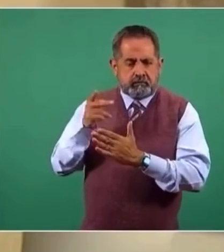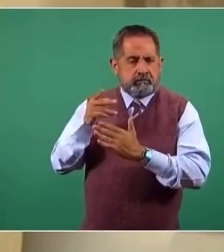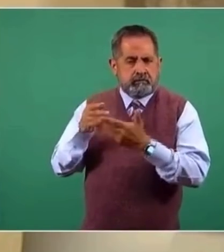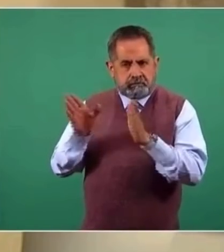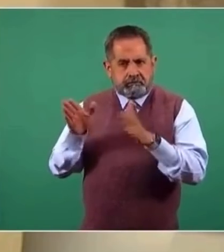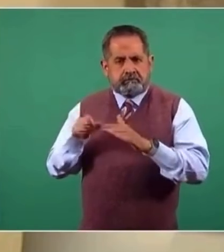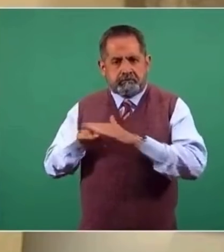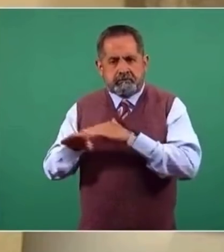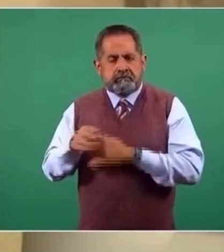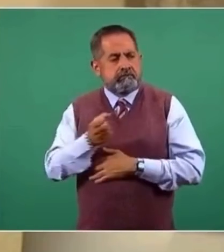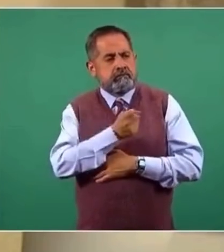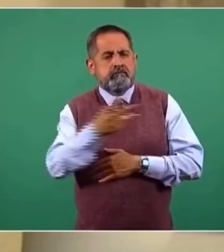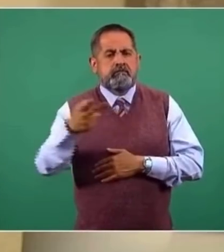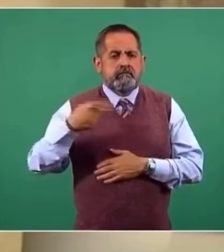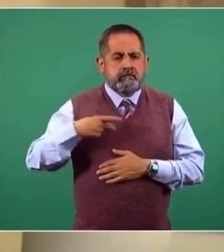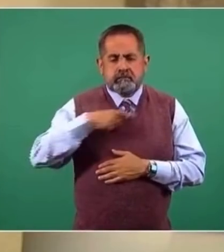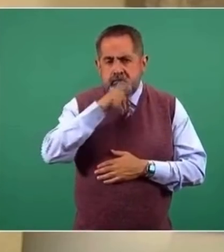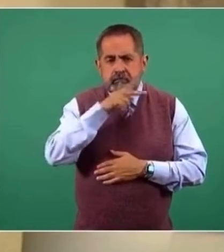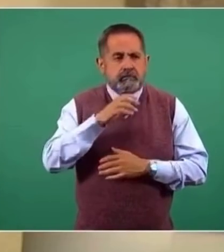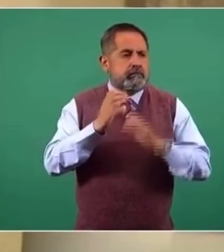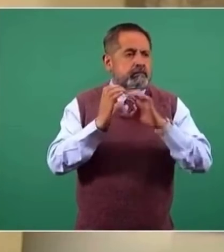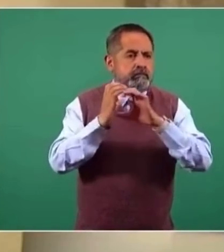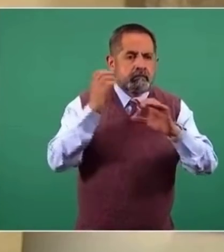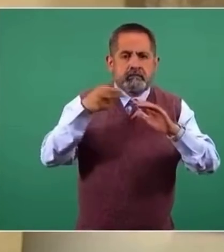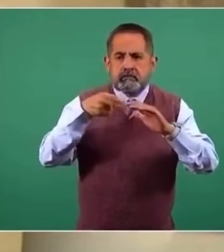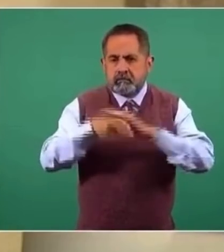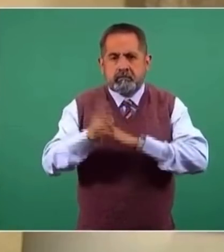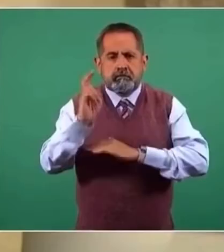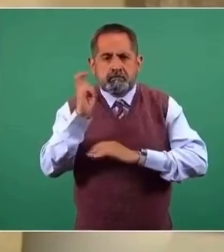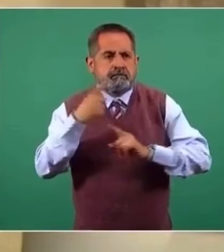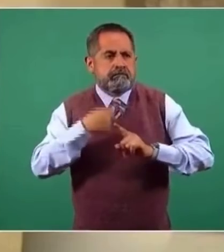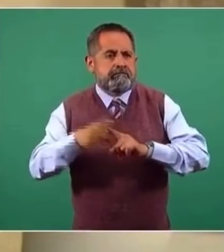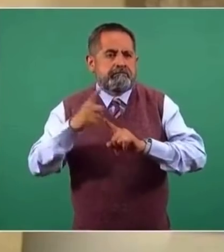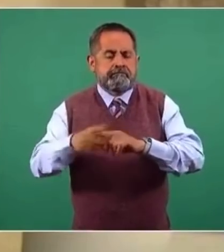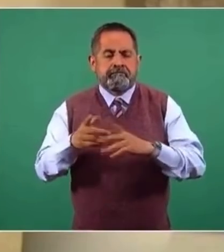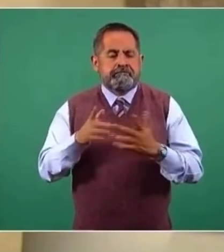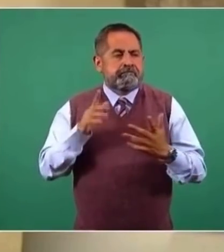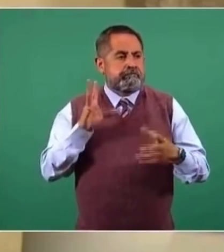preocupación respecto a la movilidad en el transporte público porque se va a hacer también